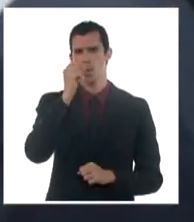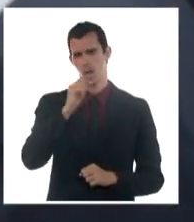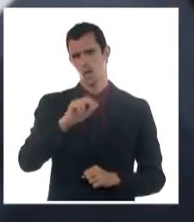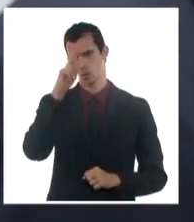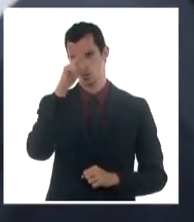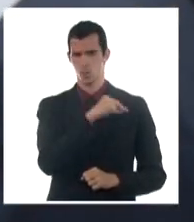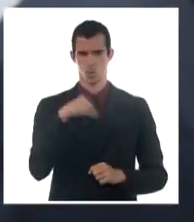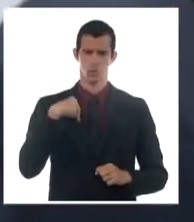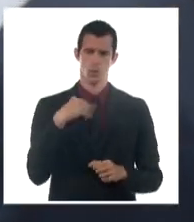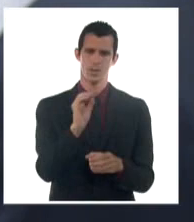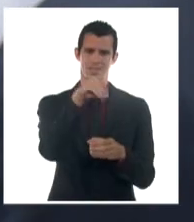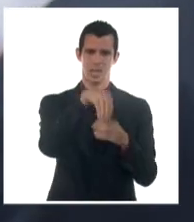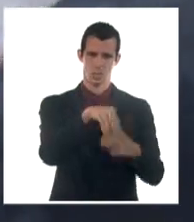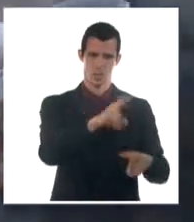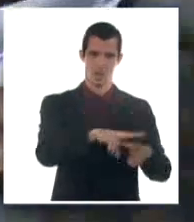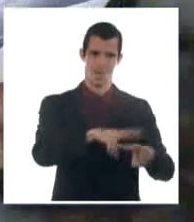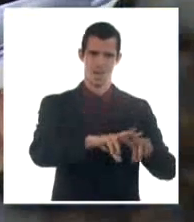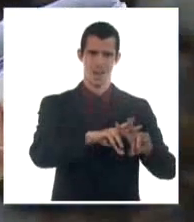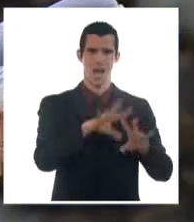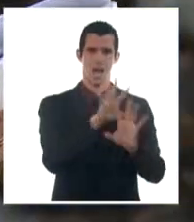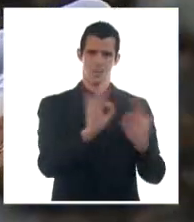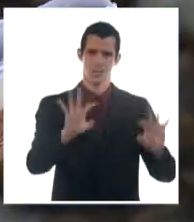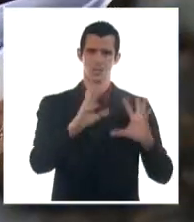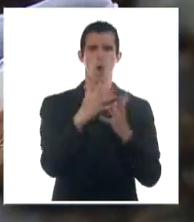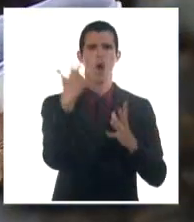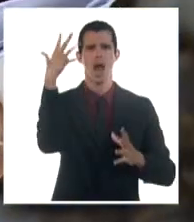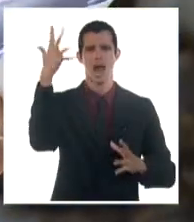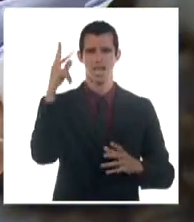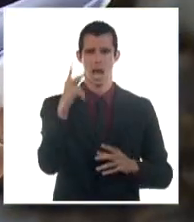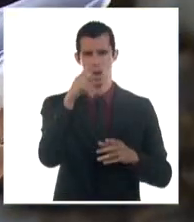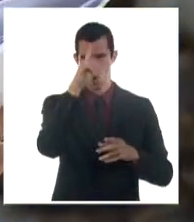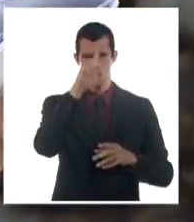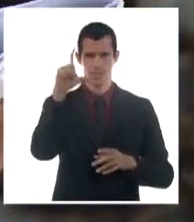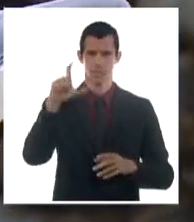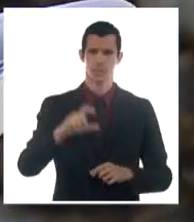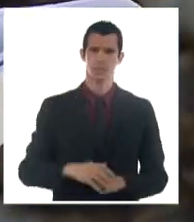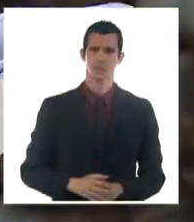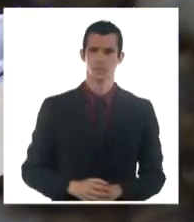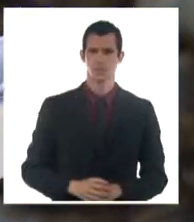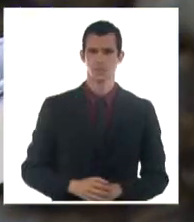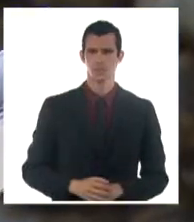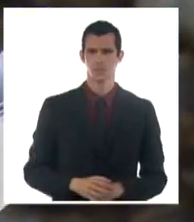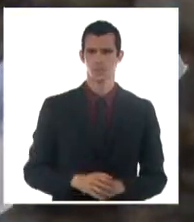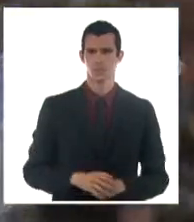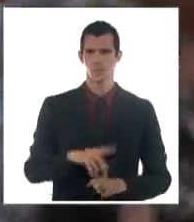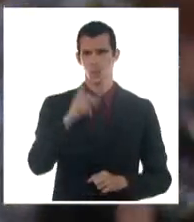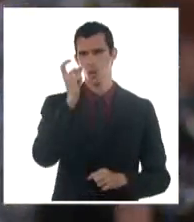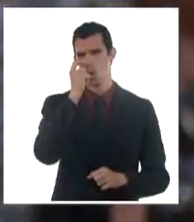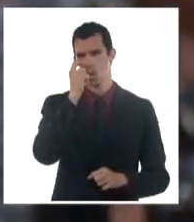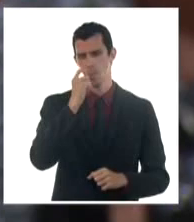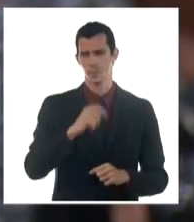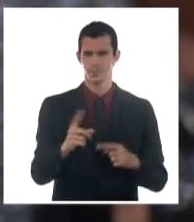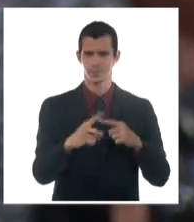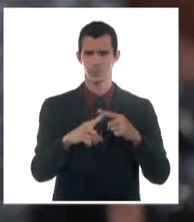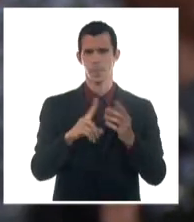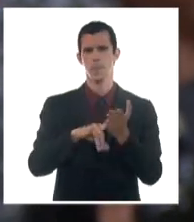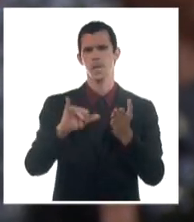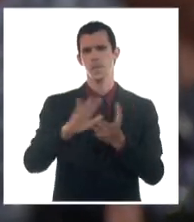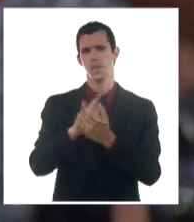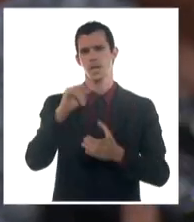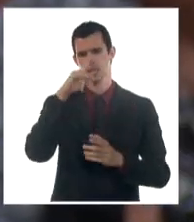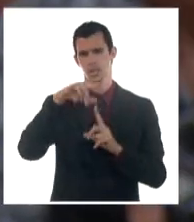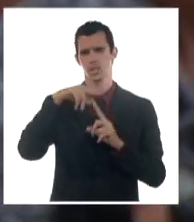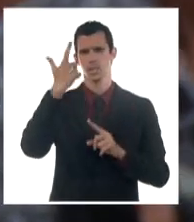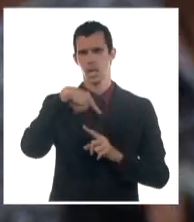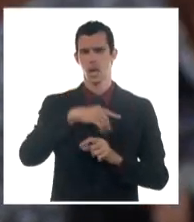Cira García de La Habana. Fidel Ramón Pimienta Torres, capitán de Salón, Unidad Empresarial de